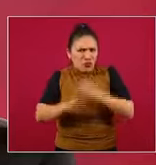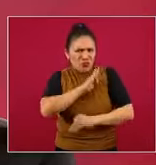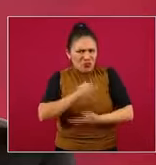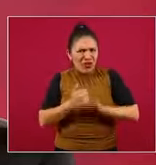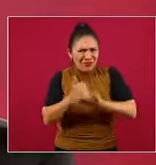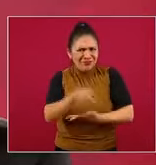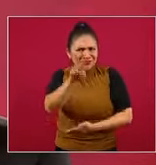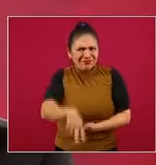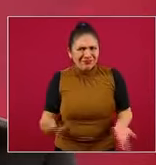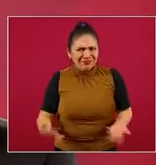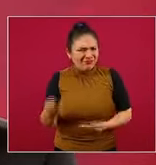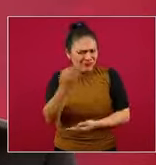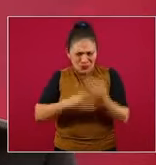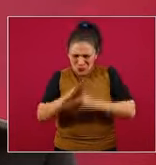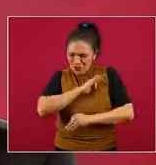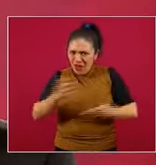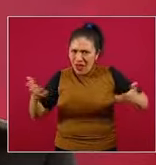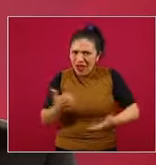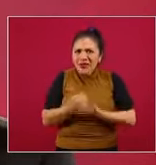ayudar.